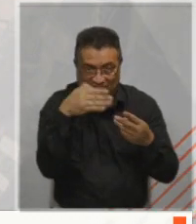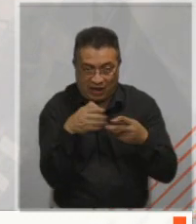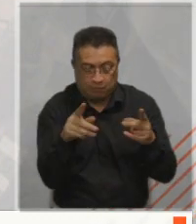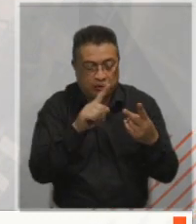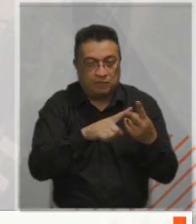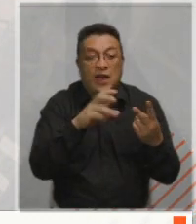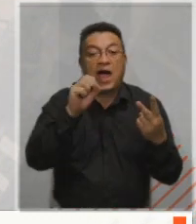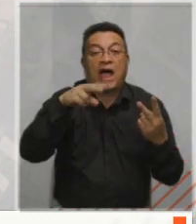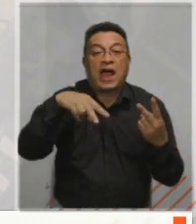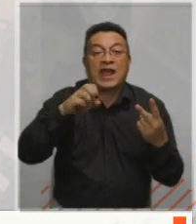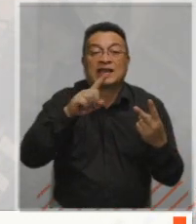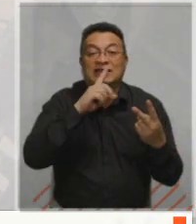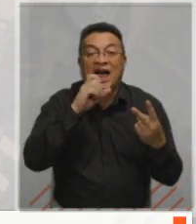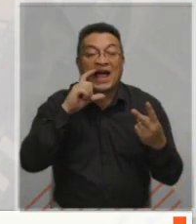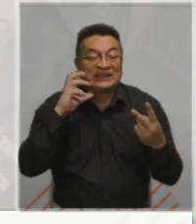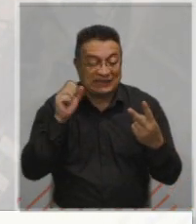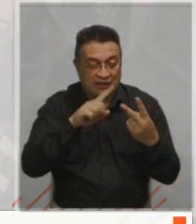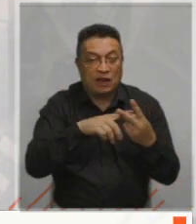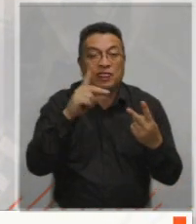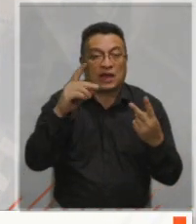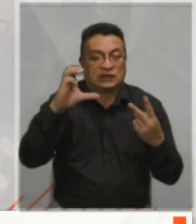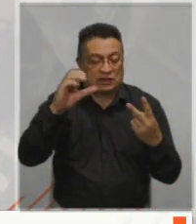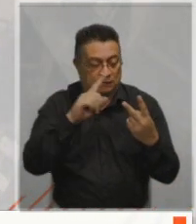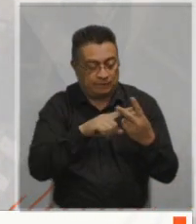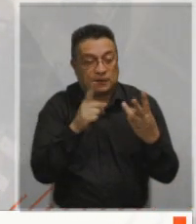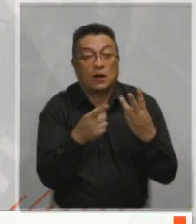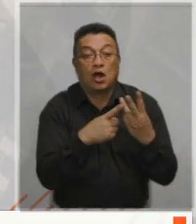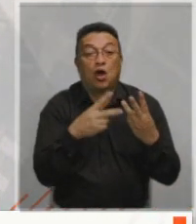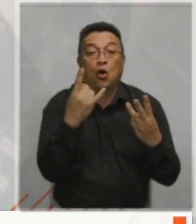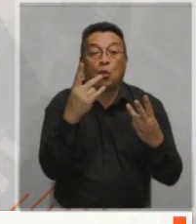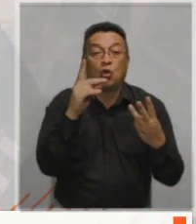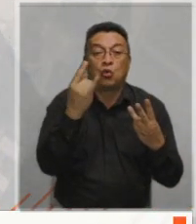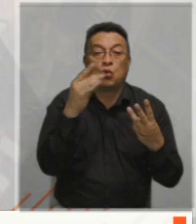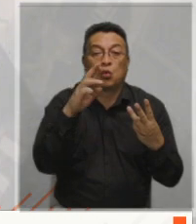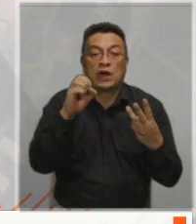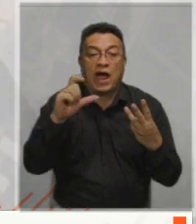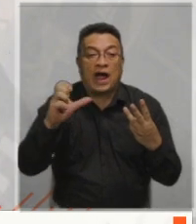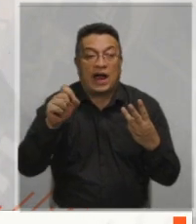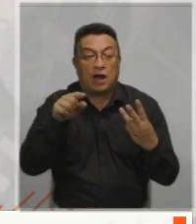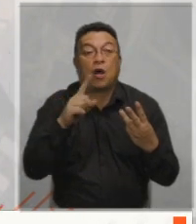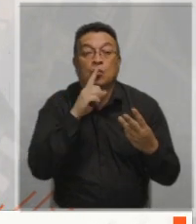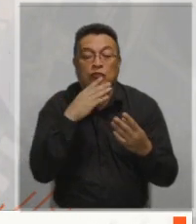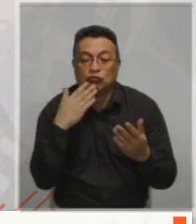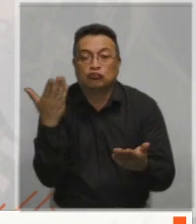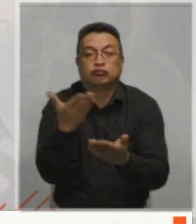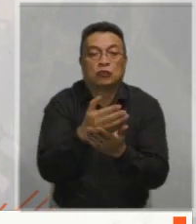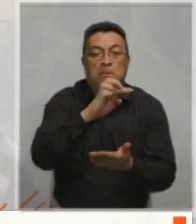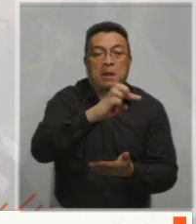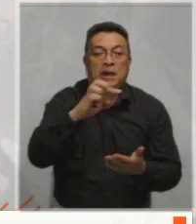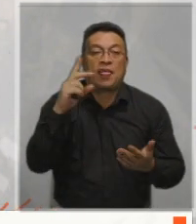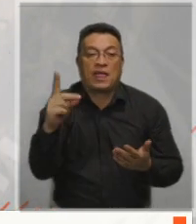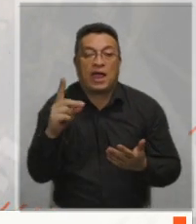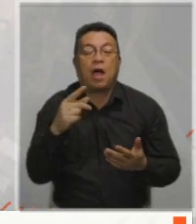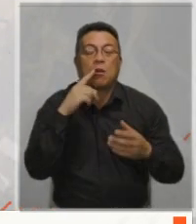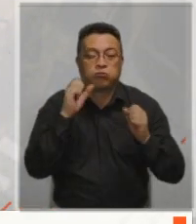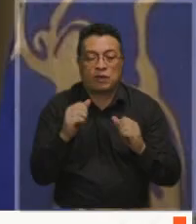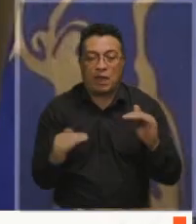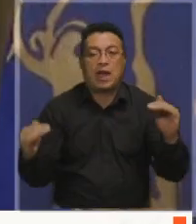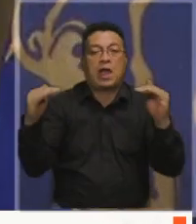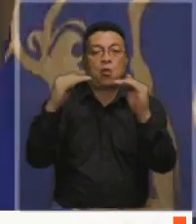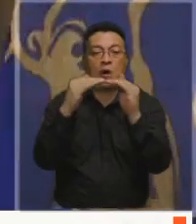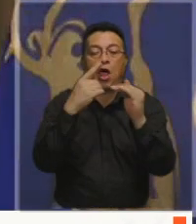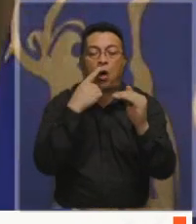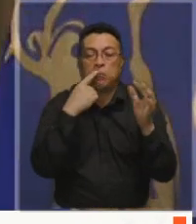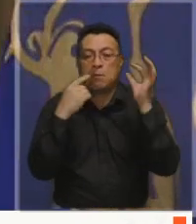Paz Anastasia diez propuesta del adc y Verónica undurragal la carta finalmente presentada por el ppd para alcanzar la paridad